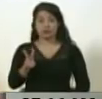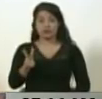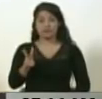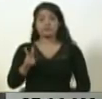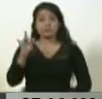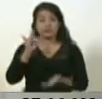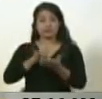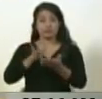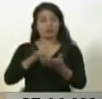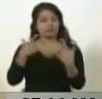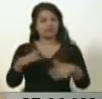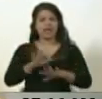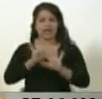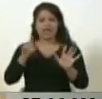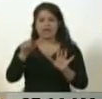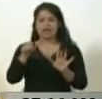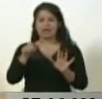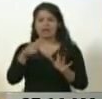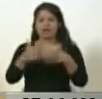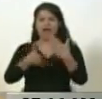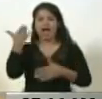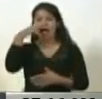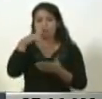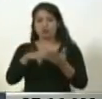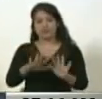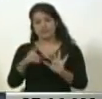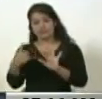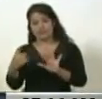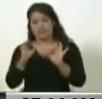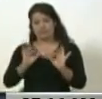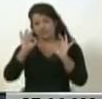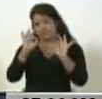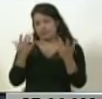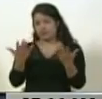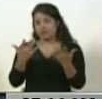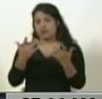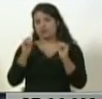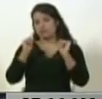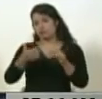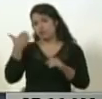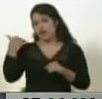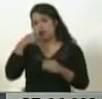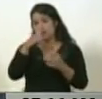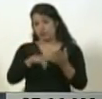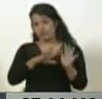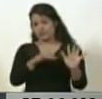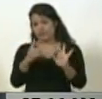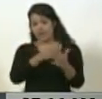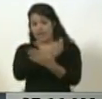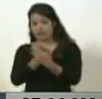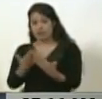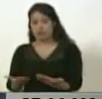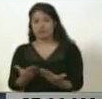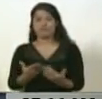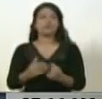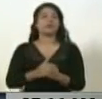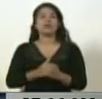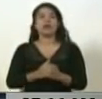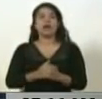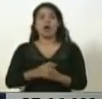este espacio que se viene construyendo desde el año 2016, particularmente a principios de año, conducido magistralmente por